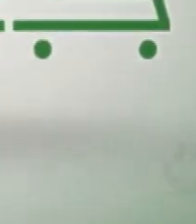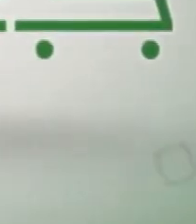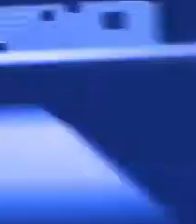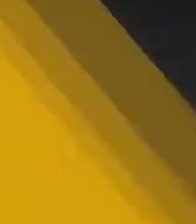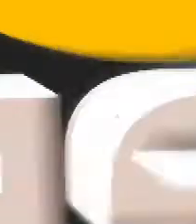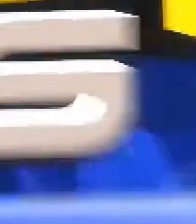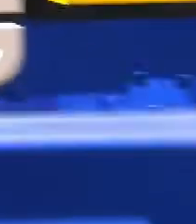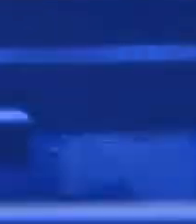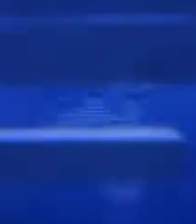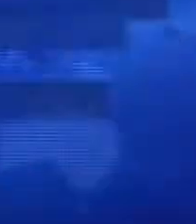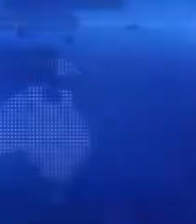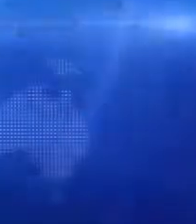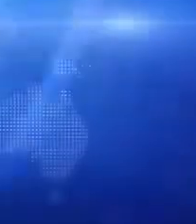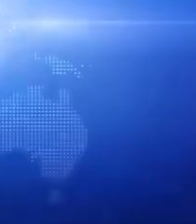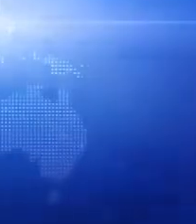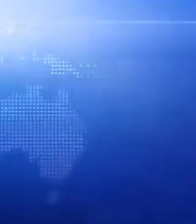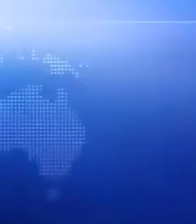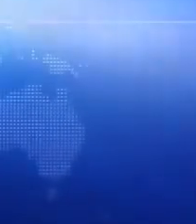bien!